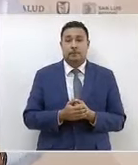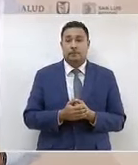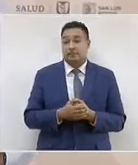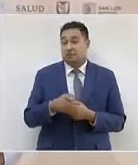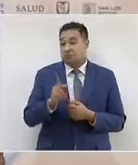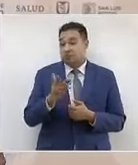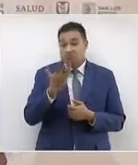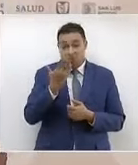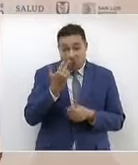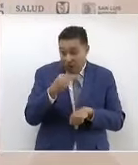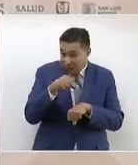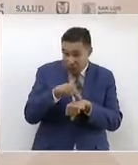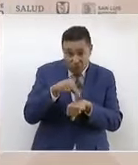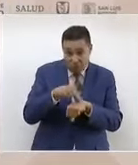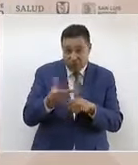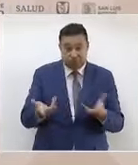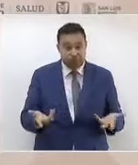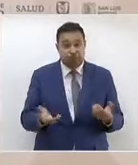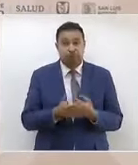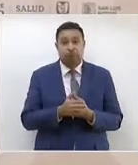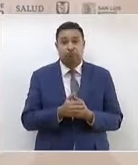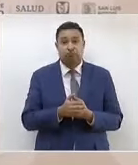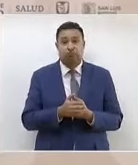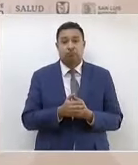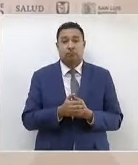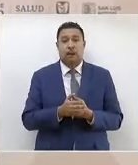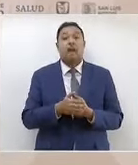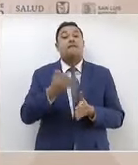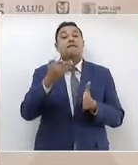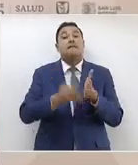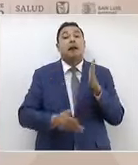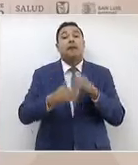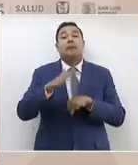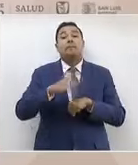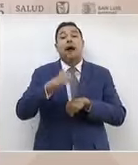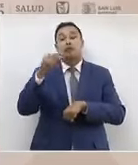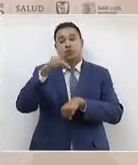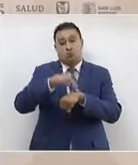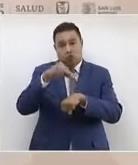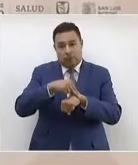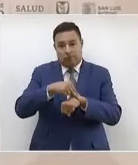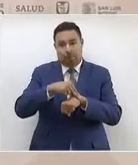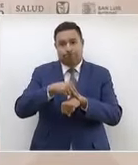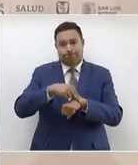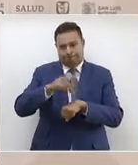lo peor es que los que faltan más son los especialistas.